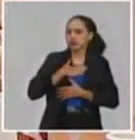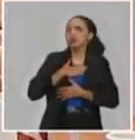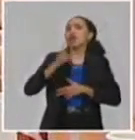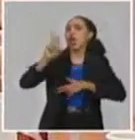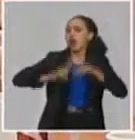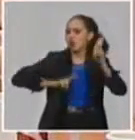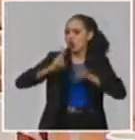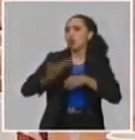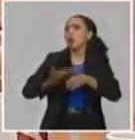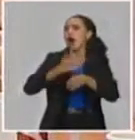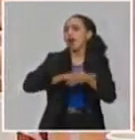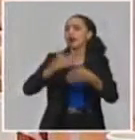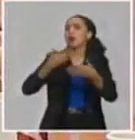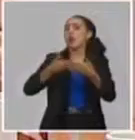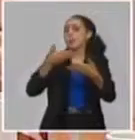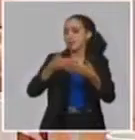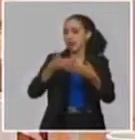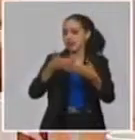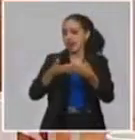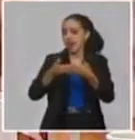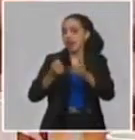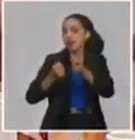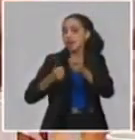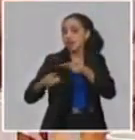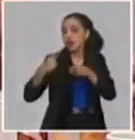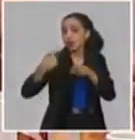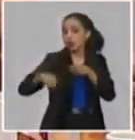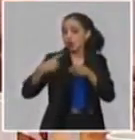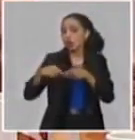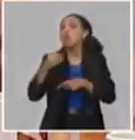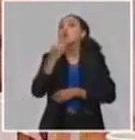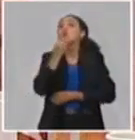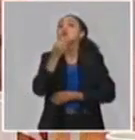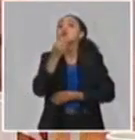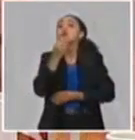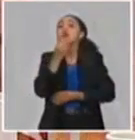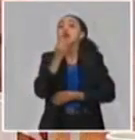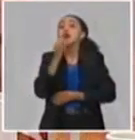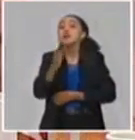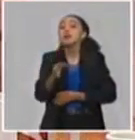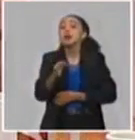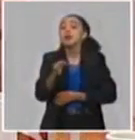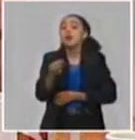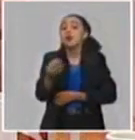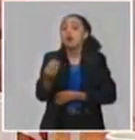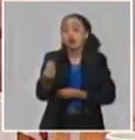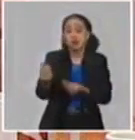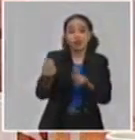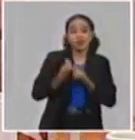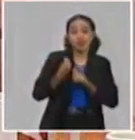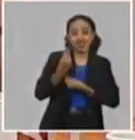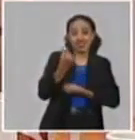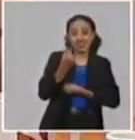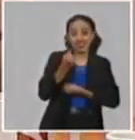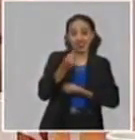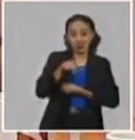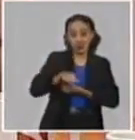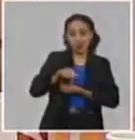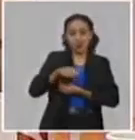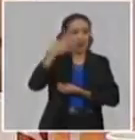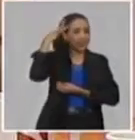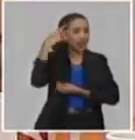que me hizo la exportación. Yo puede ser que me transfieran desde el exterior a mi